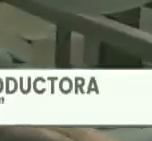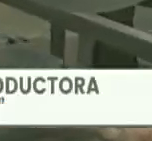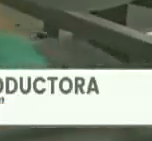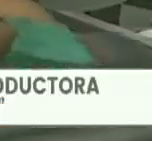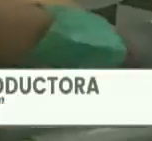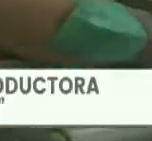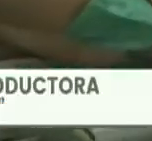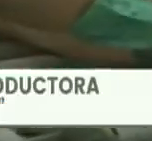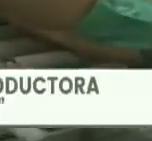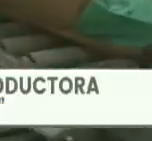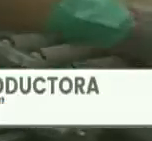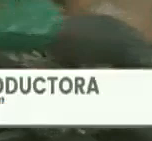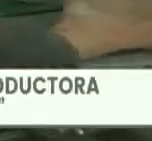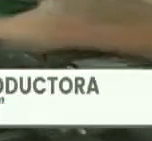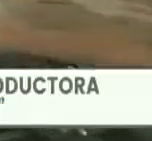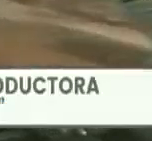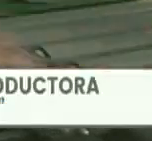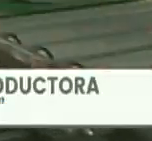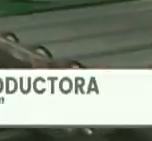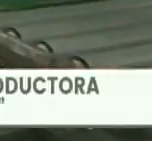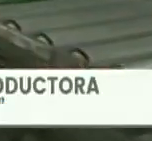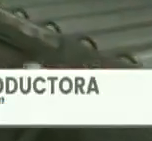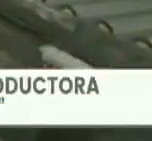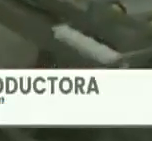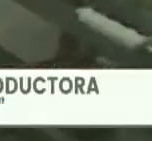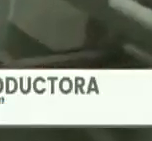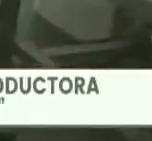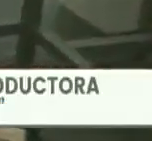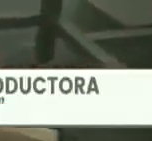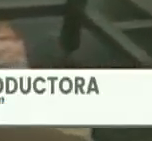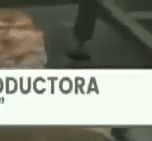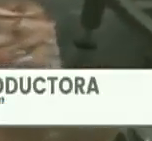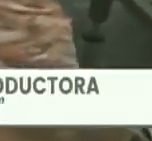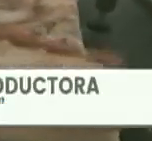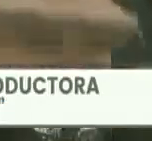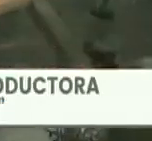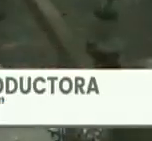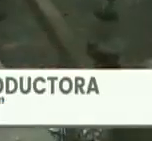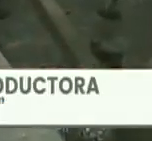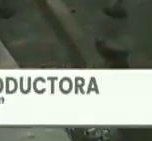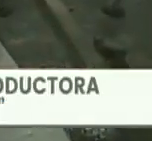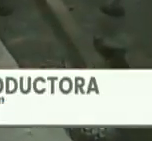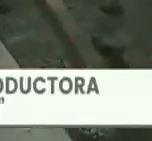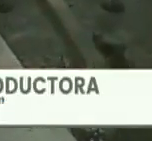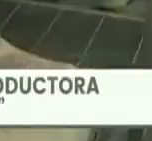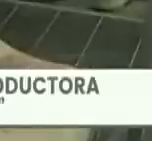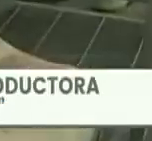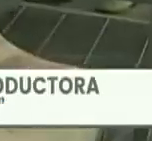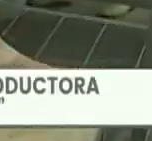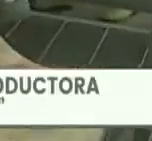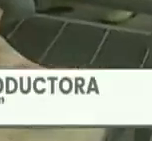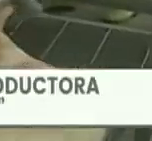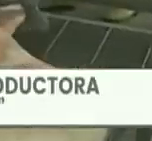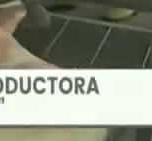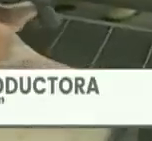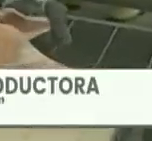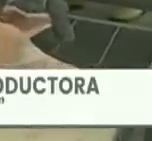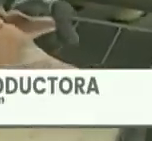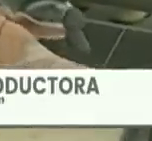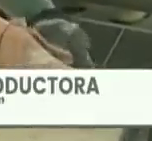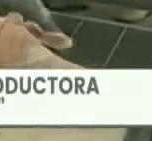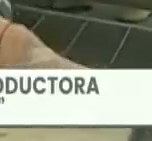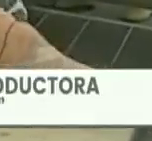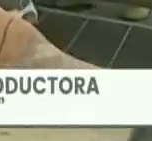pasan al desposte, donde se va, como ven en las imágenes, se van despostando, valga la redundancia, en las piezas